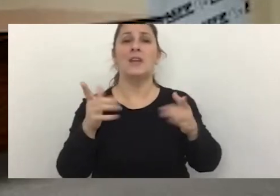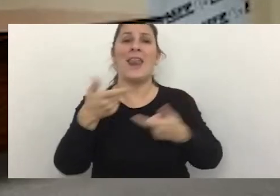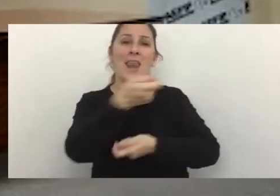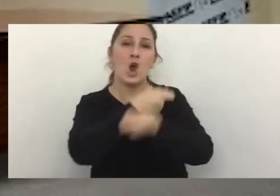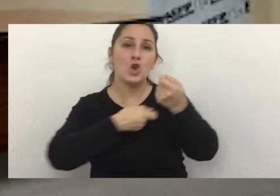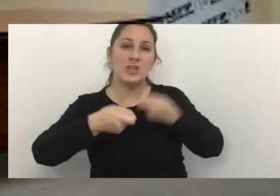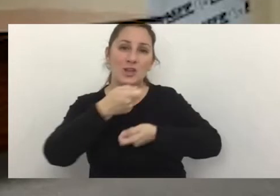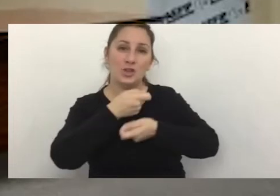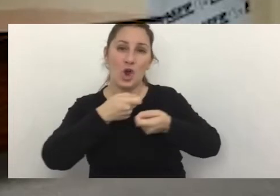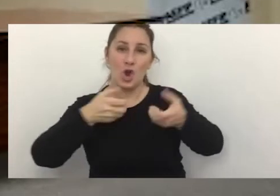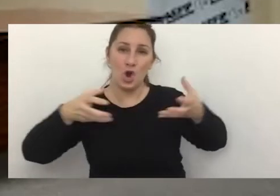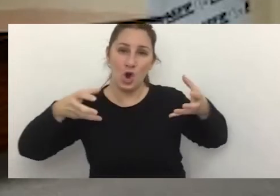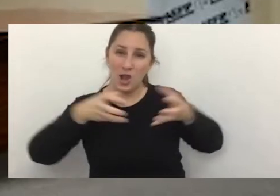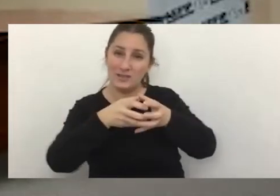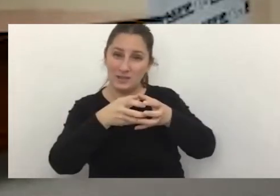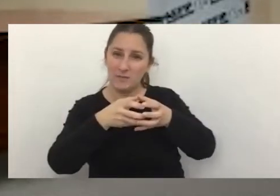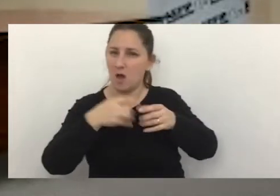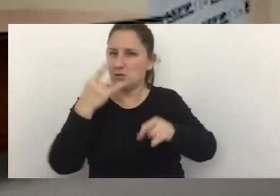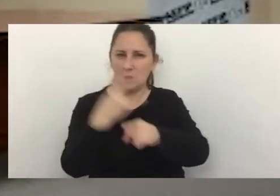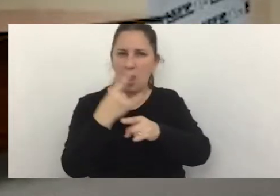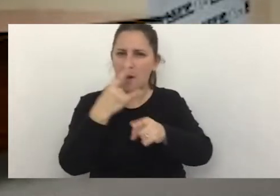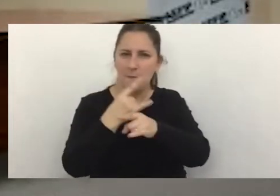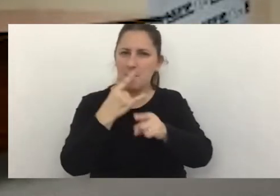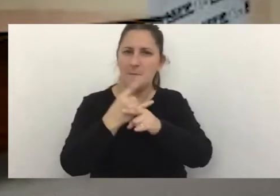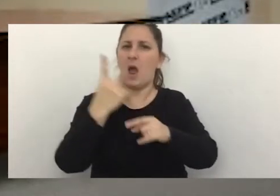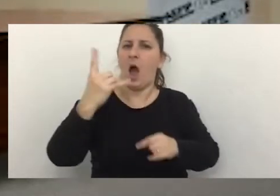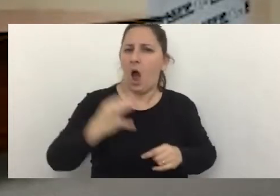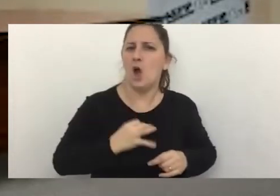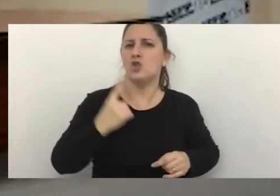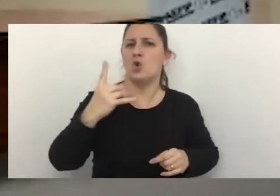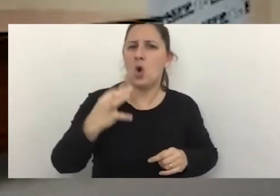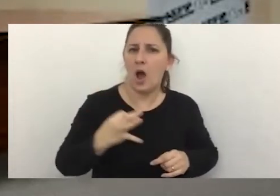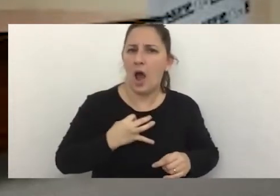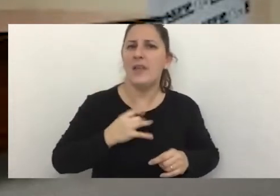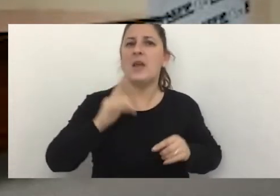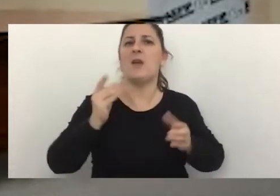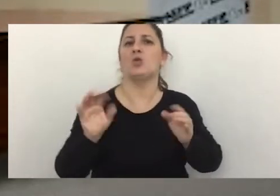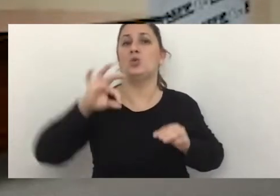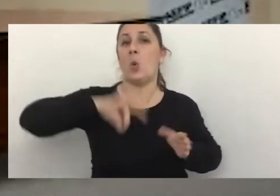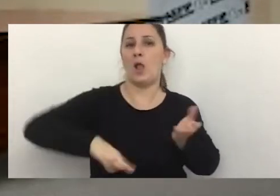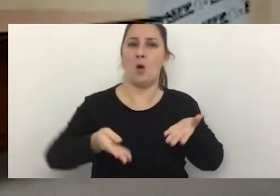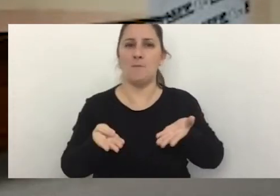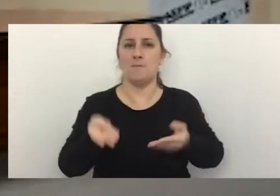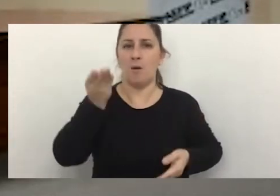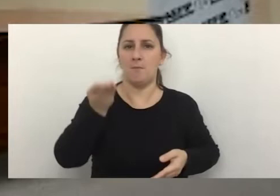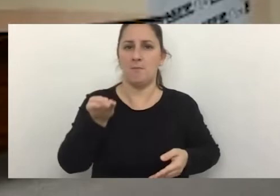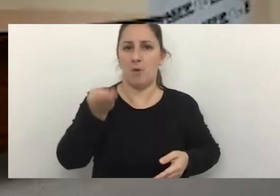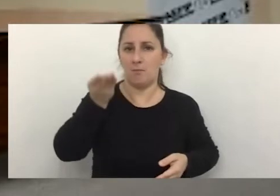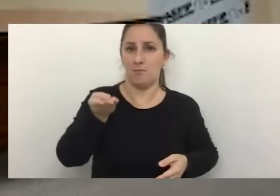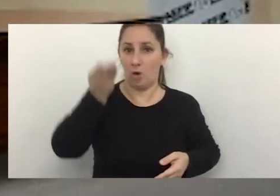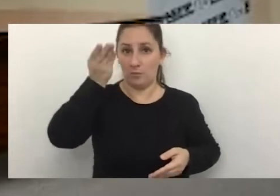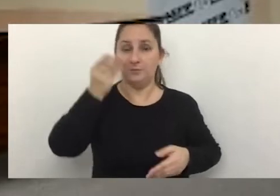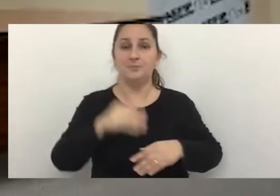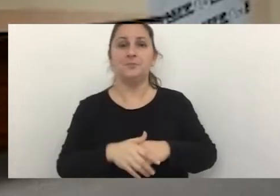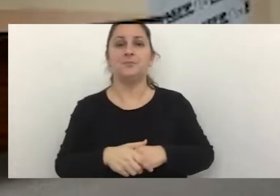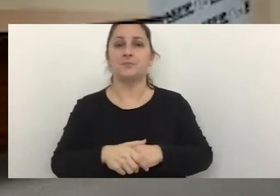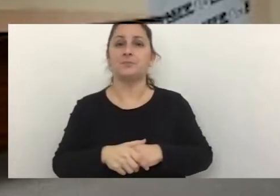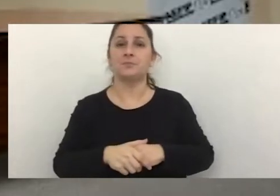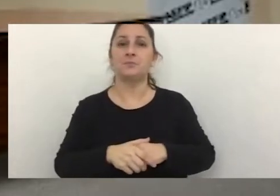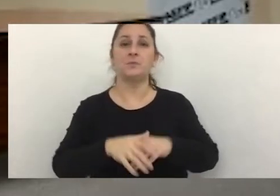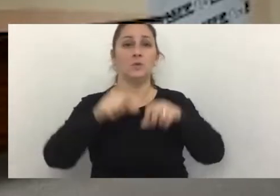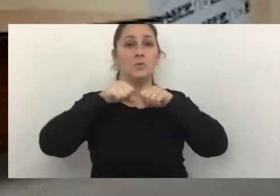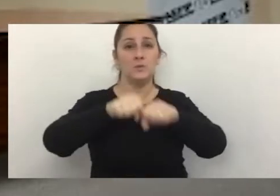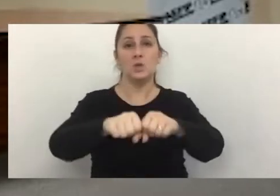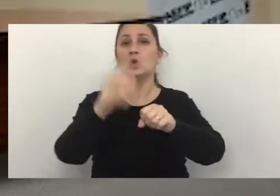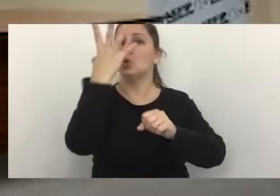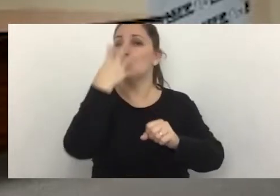colectiva constante durante todos los años, había aumento salarial. Actividad de hipermercado Jumbo